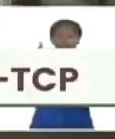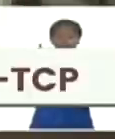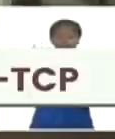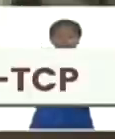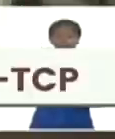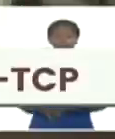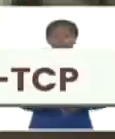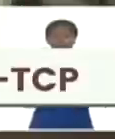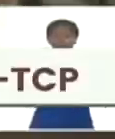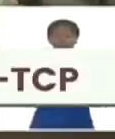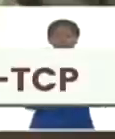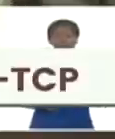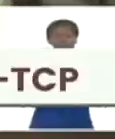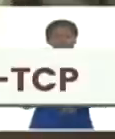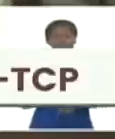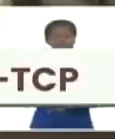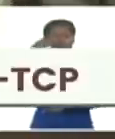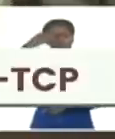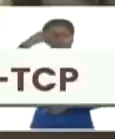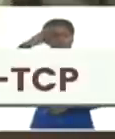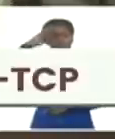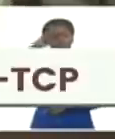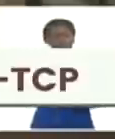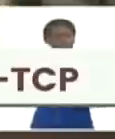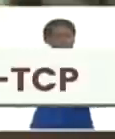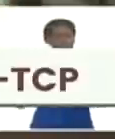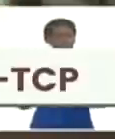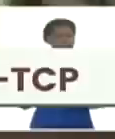que es contrario al derecho internacional